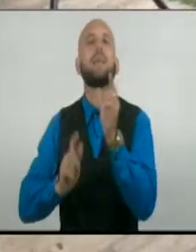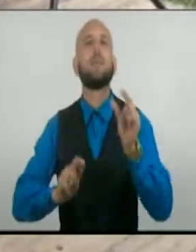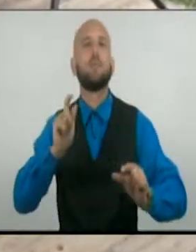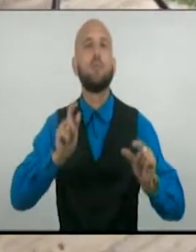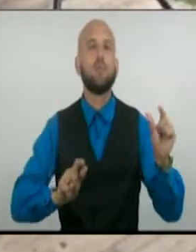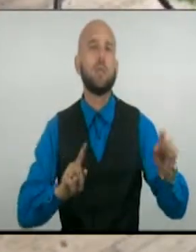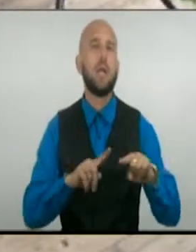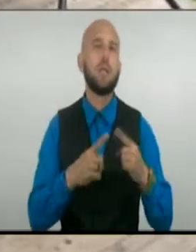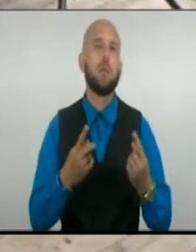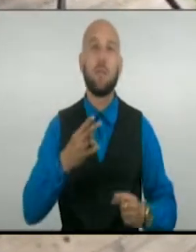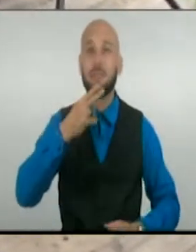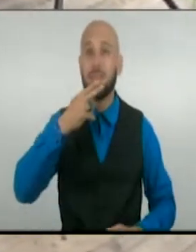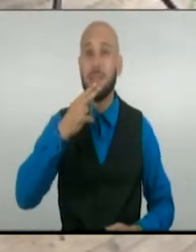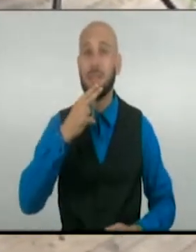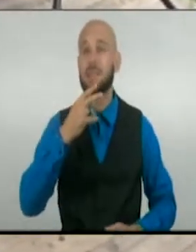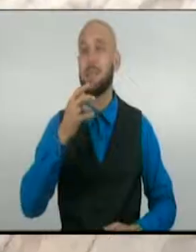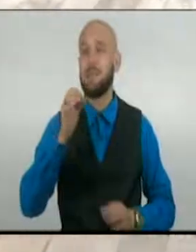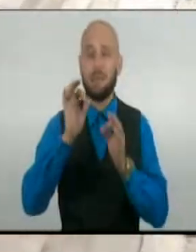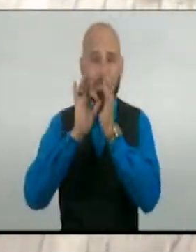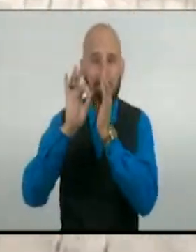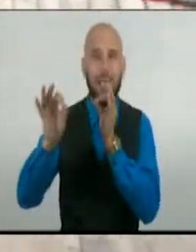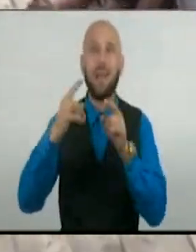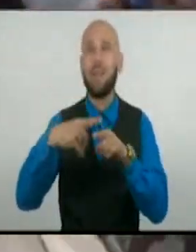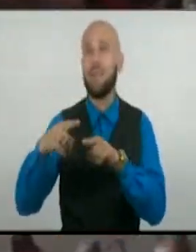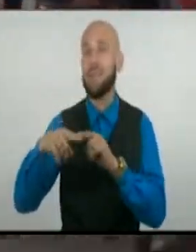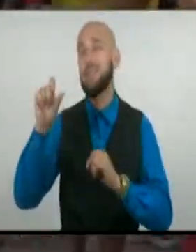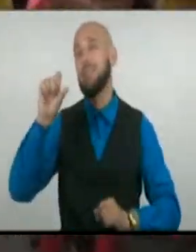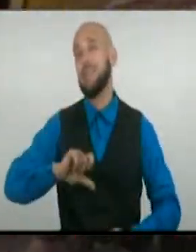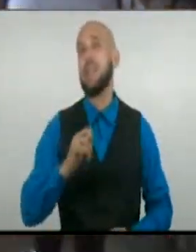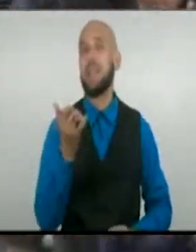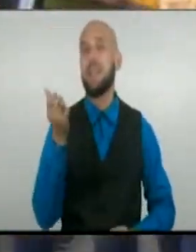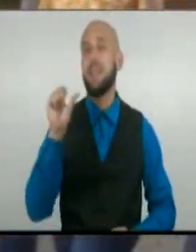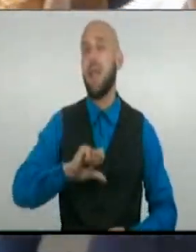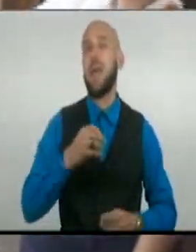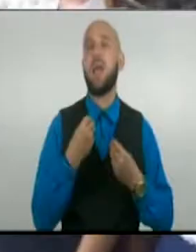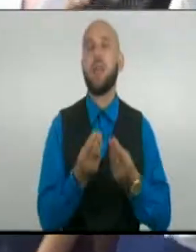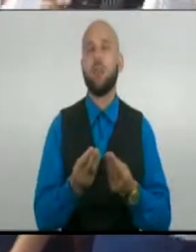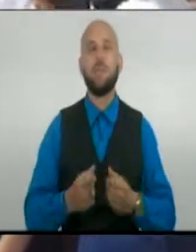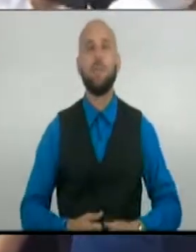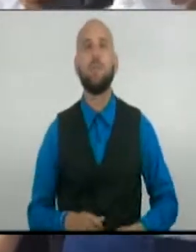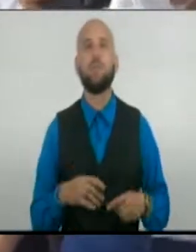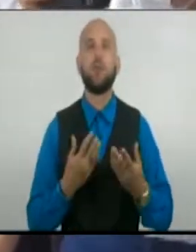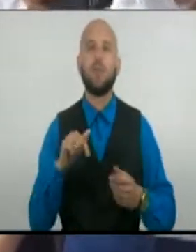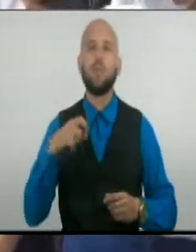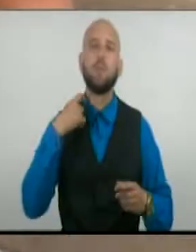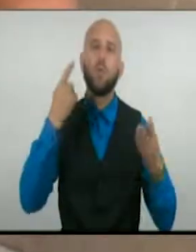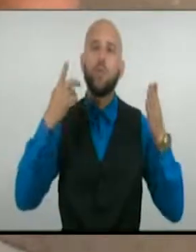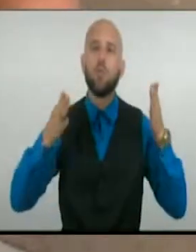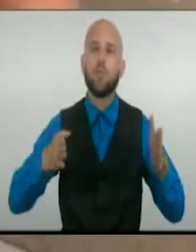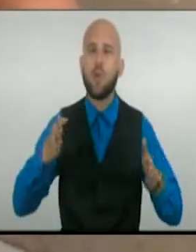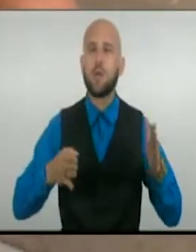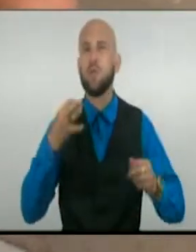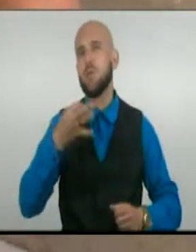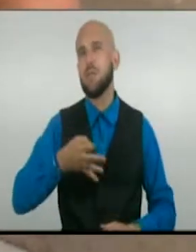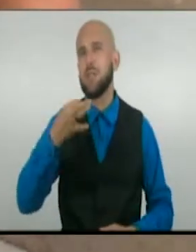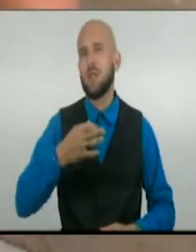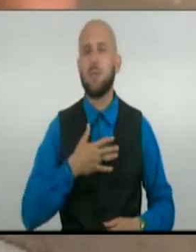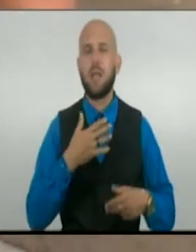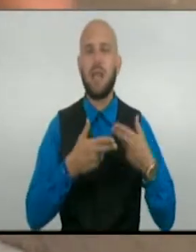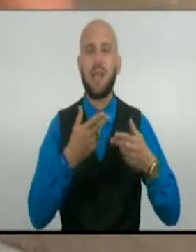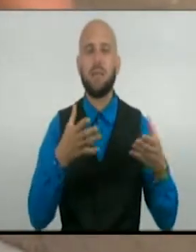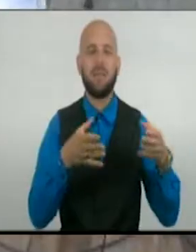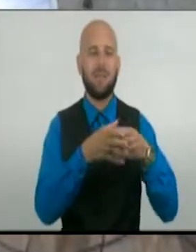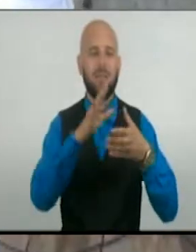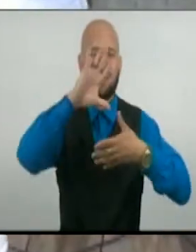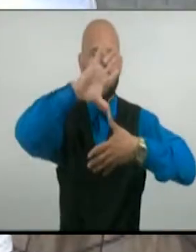letales de la adicción al tabaquismo esta acción de pro salud se inserta en la campaña anual que desarrollan las organizaciones panamericana